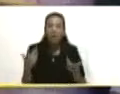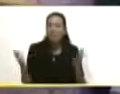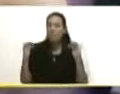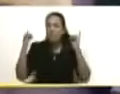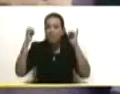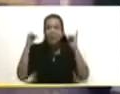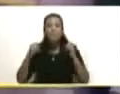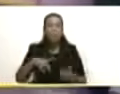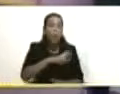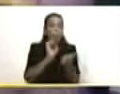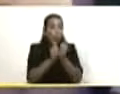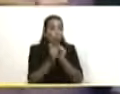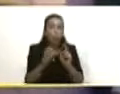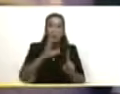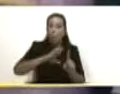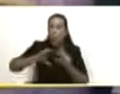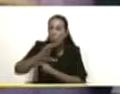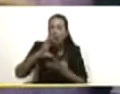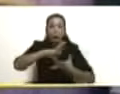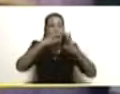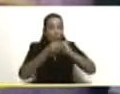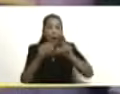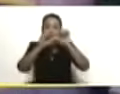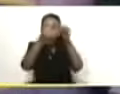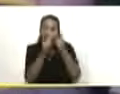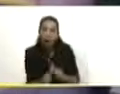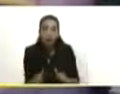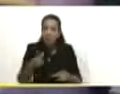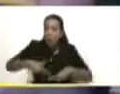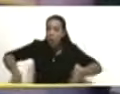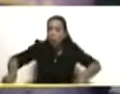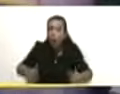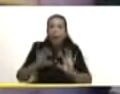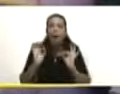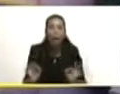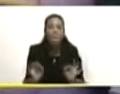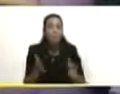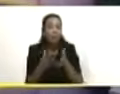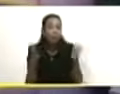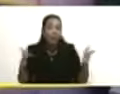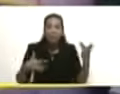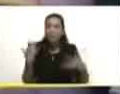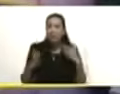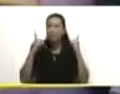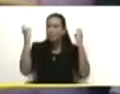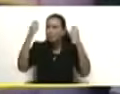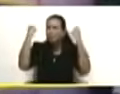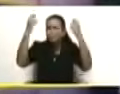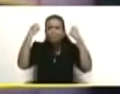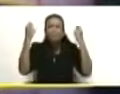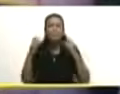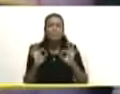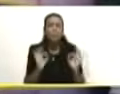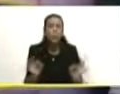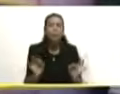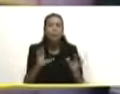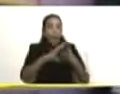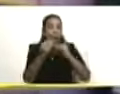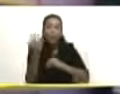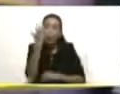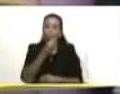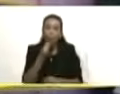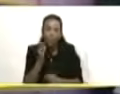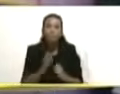lo deportivo, lo cultural, las artes, la cultura para hacer grandes eventos de fiesta para toda la